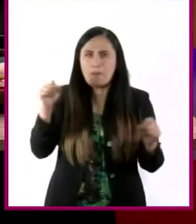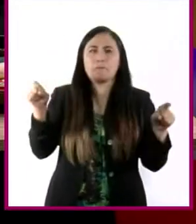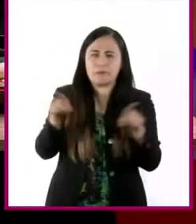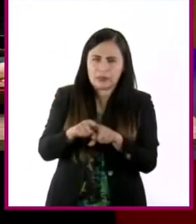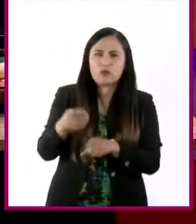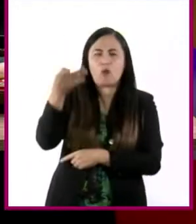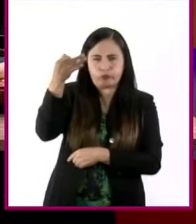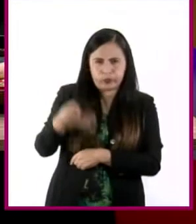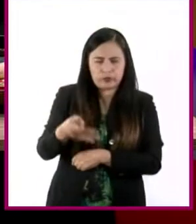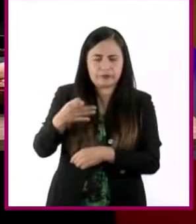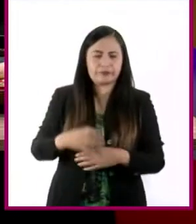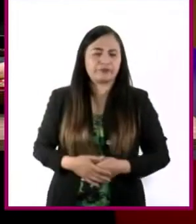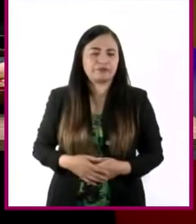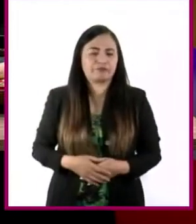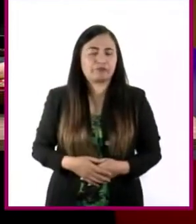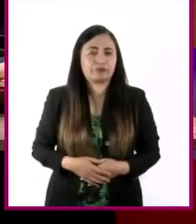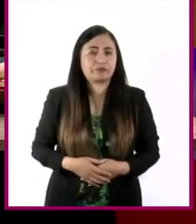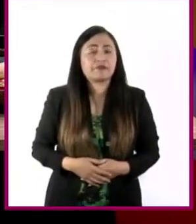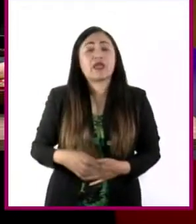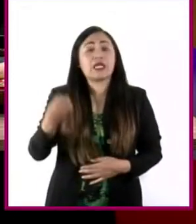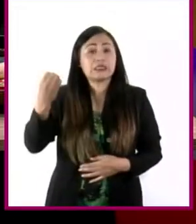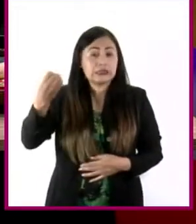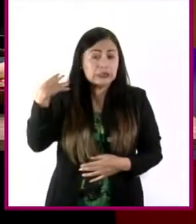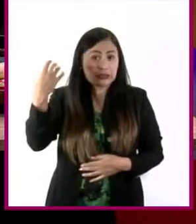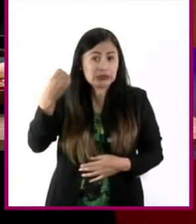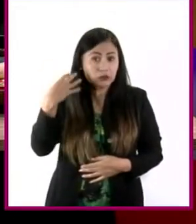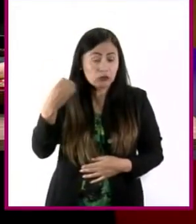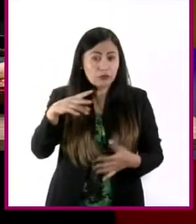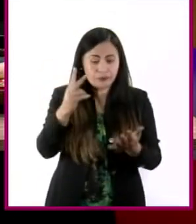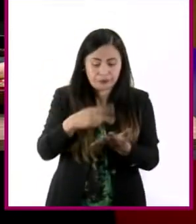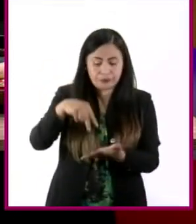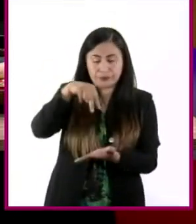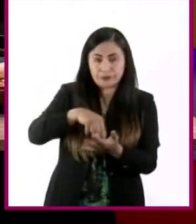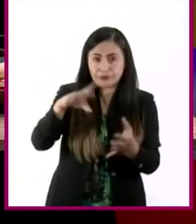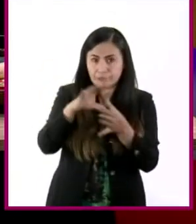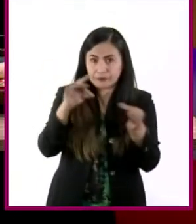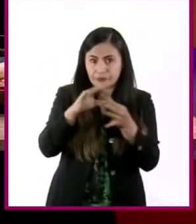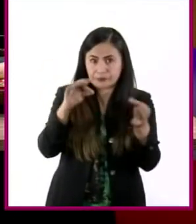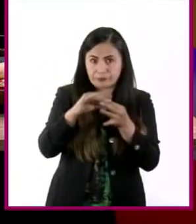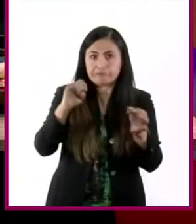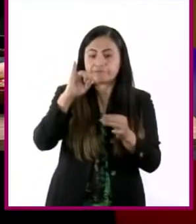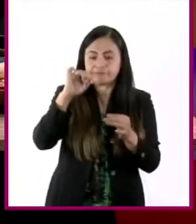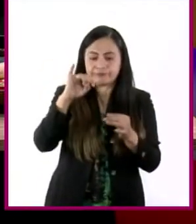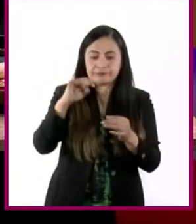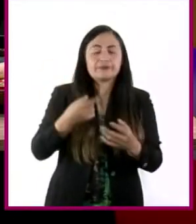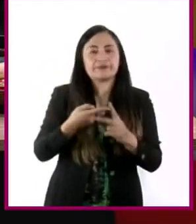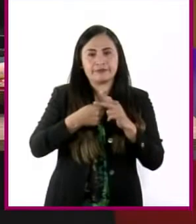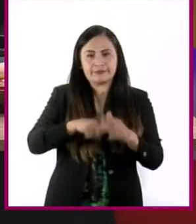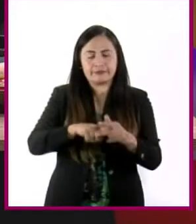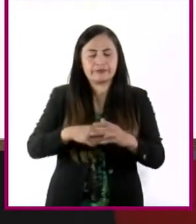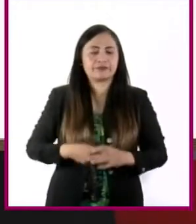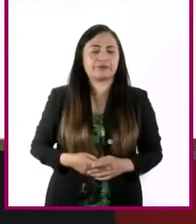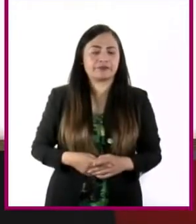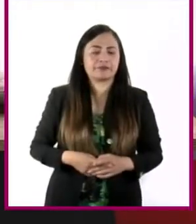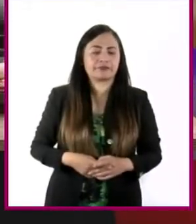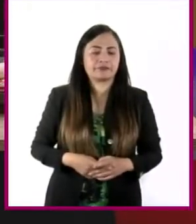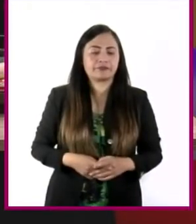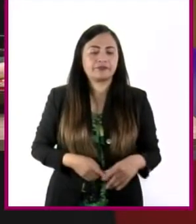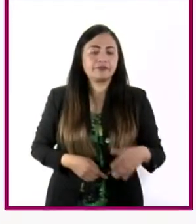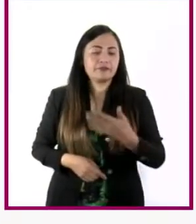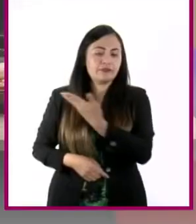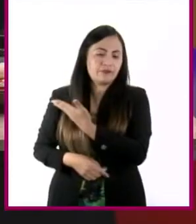Bueno, pues en un discurso también es necesario aprender a argumentar, así que comencemos. El discurso es un